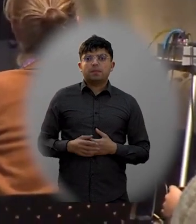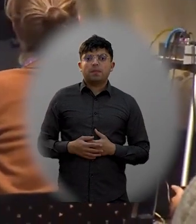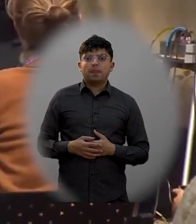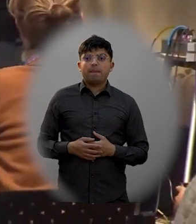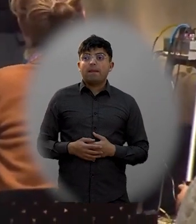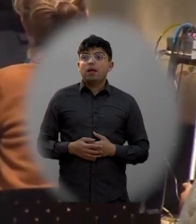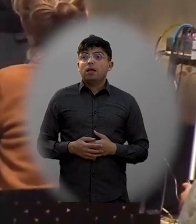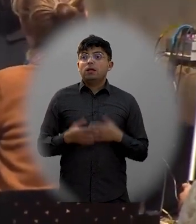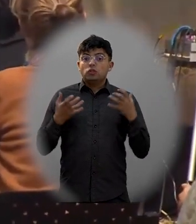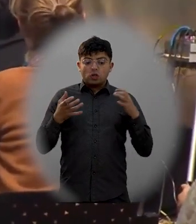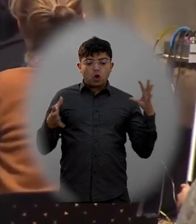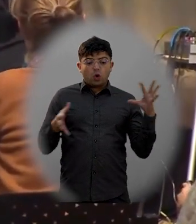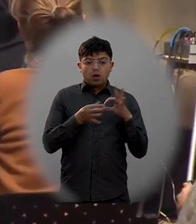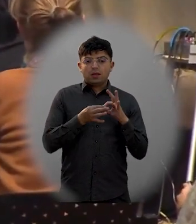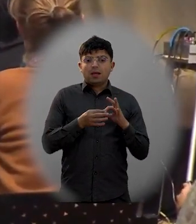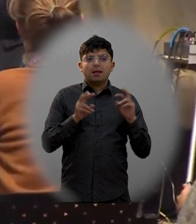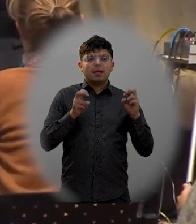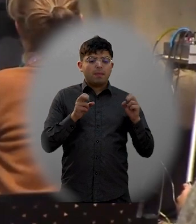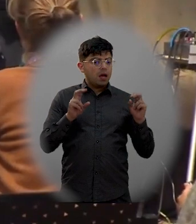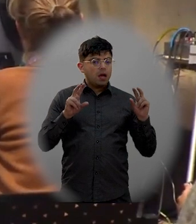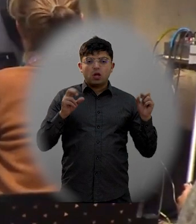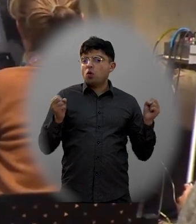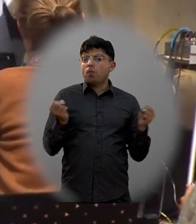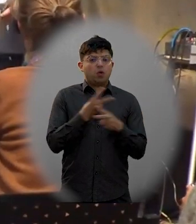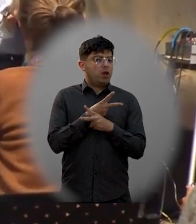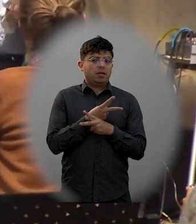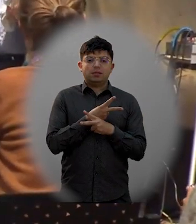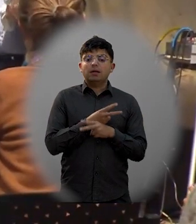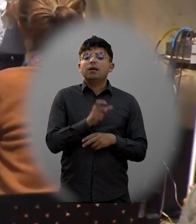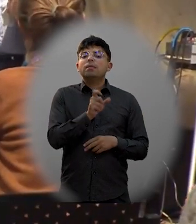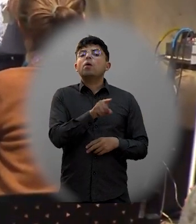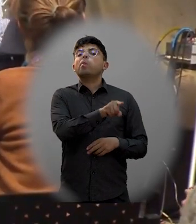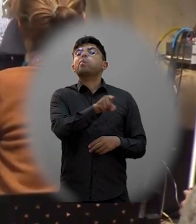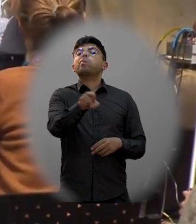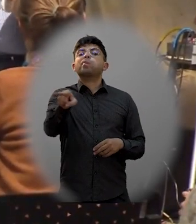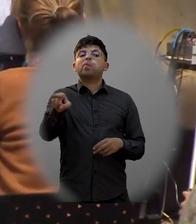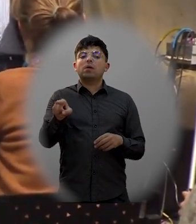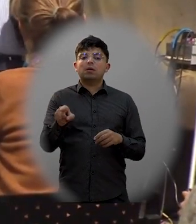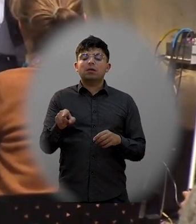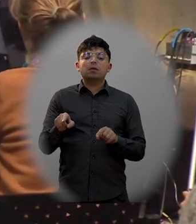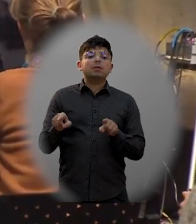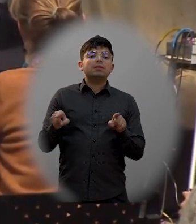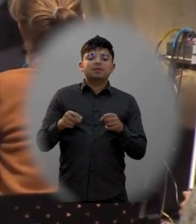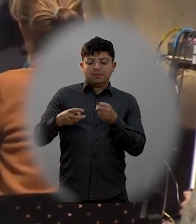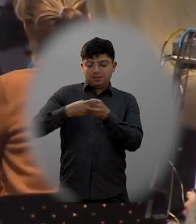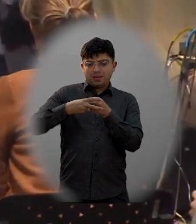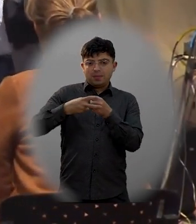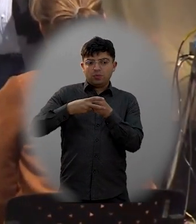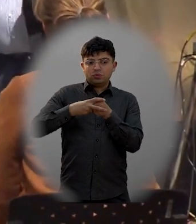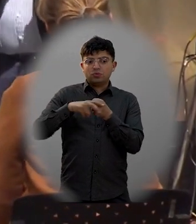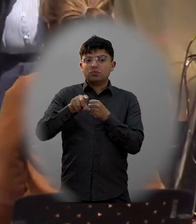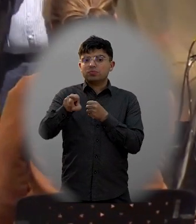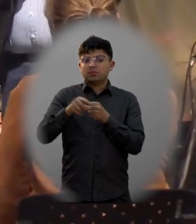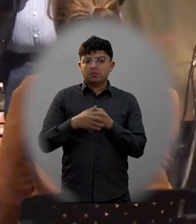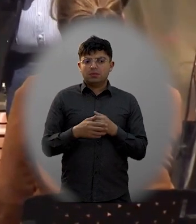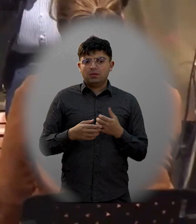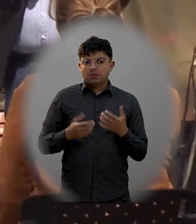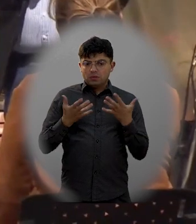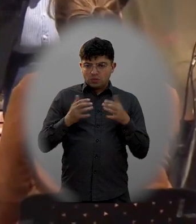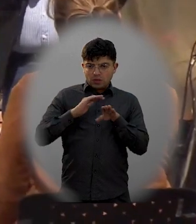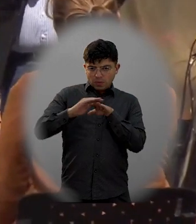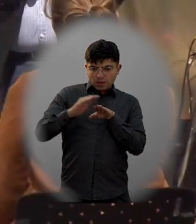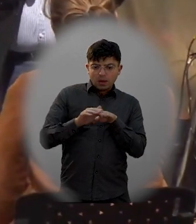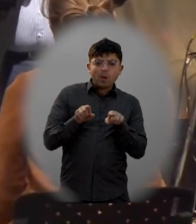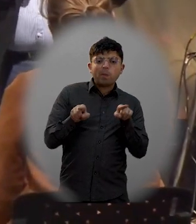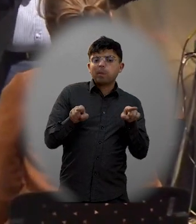lo quiero conectar con el tema de la no violencia y con las personas que tenemos aquí presentes con la capucha, porque yo quiero